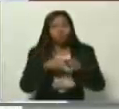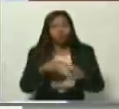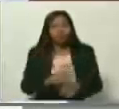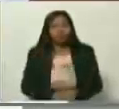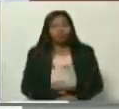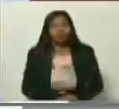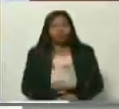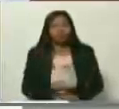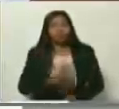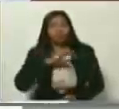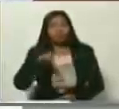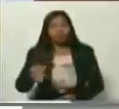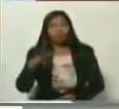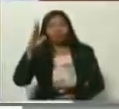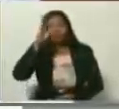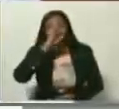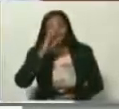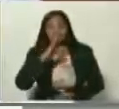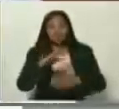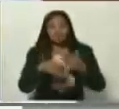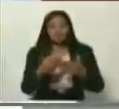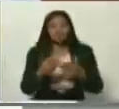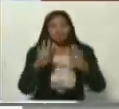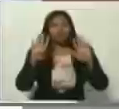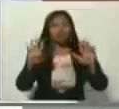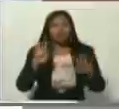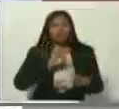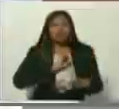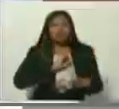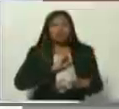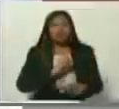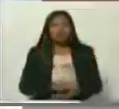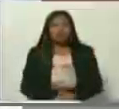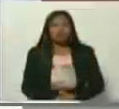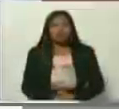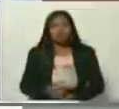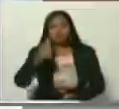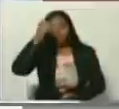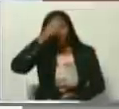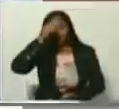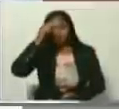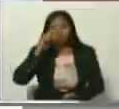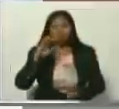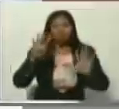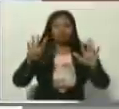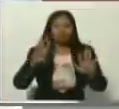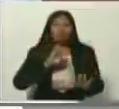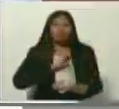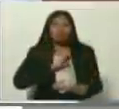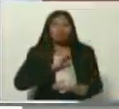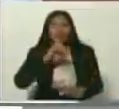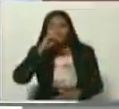el estado Barinas el 9 de enero, domingo 9 de enero del año